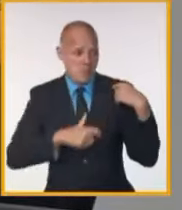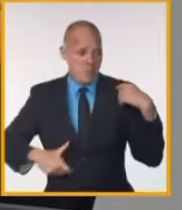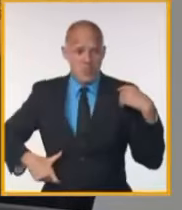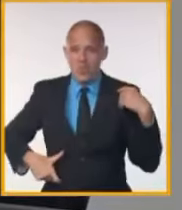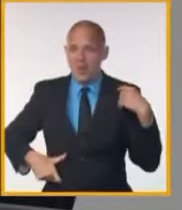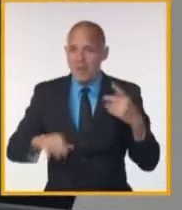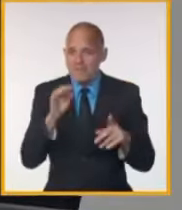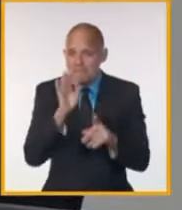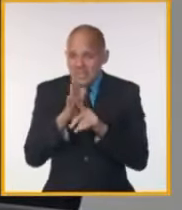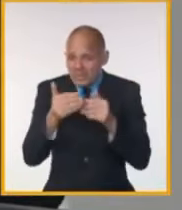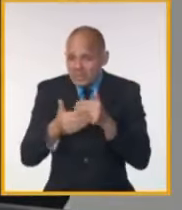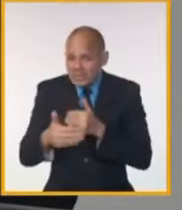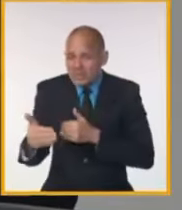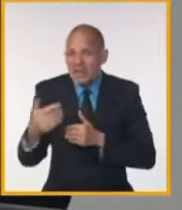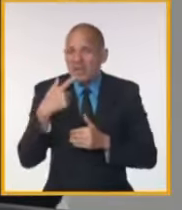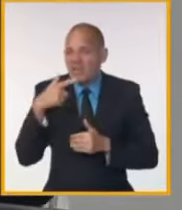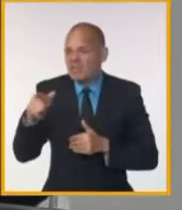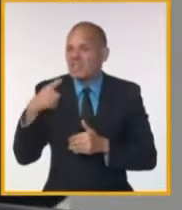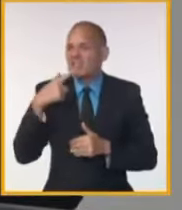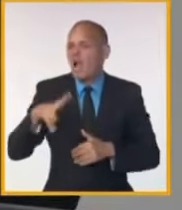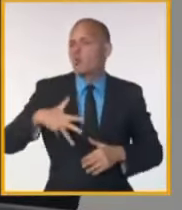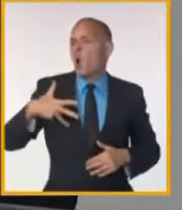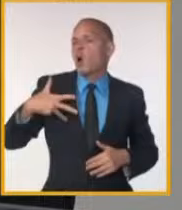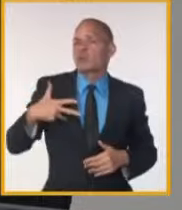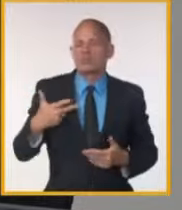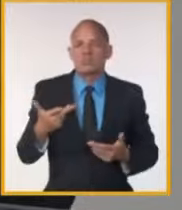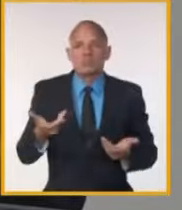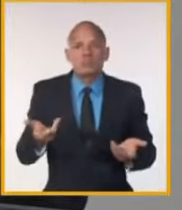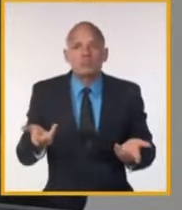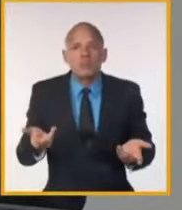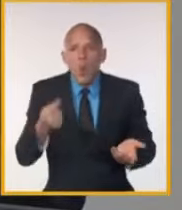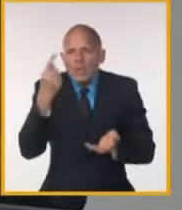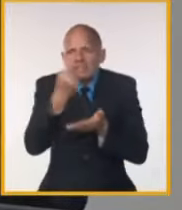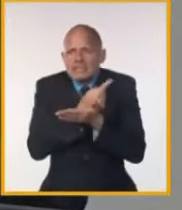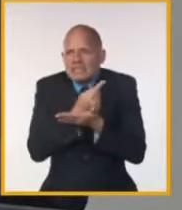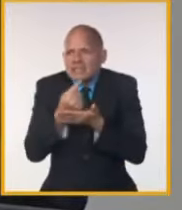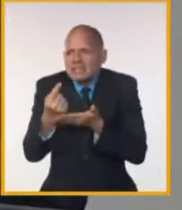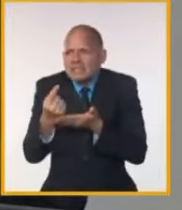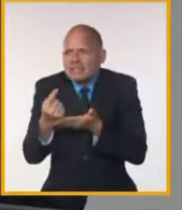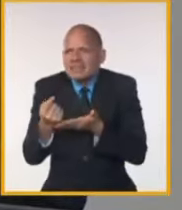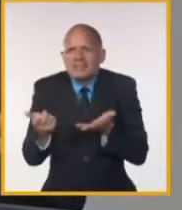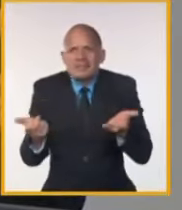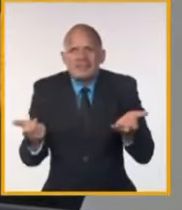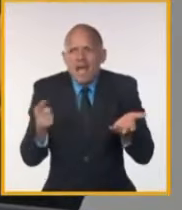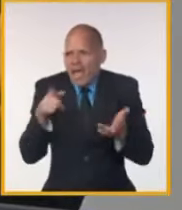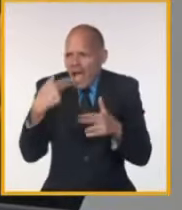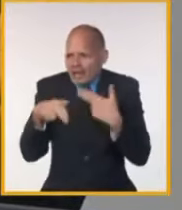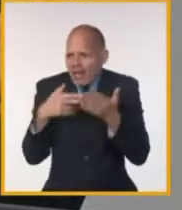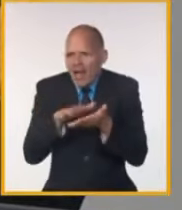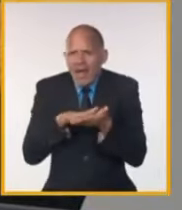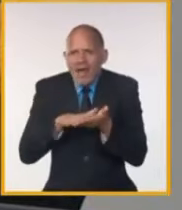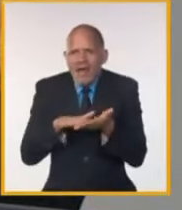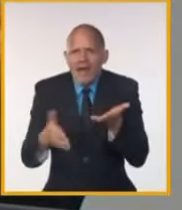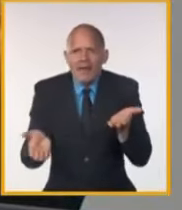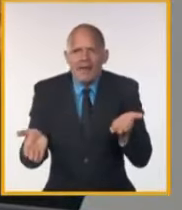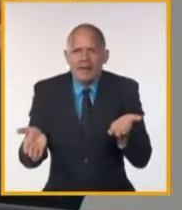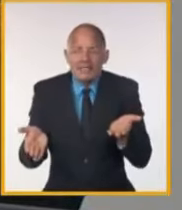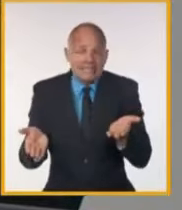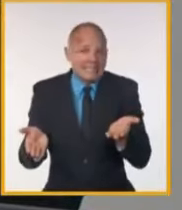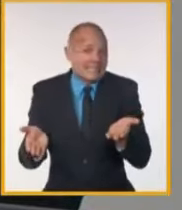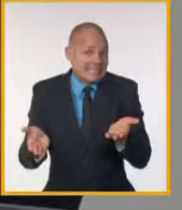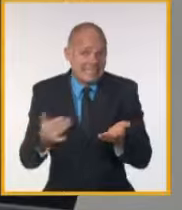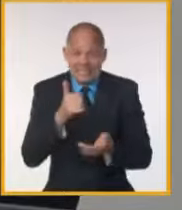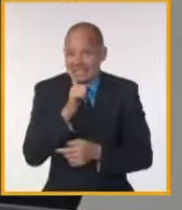nada no ha podido ha dado no su primera semana de gobierno entonces es una cosa